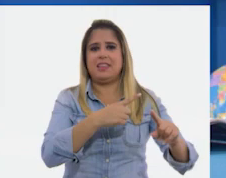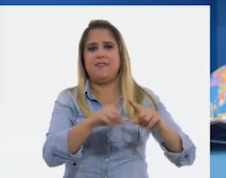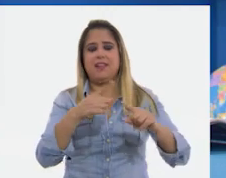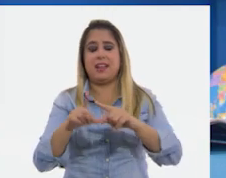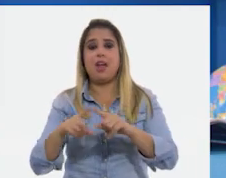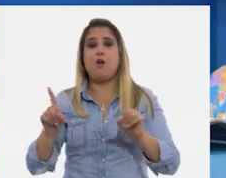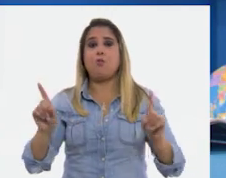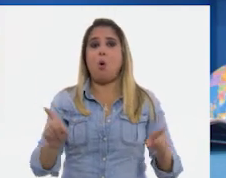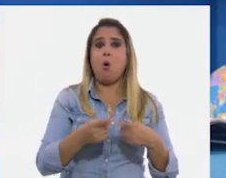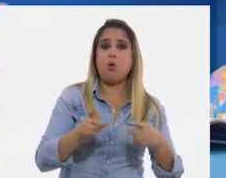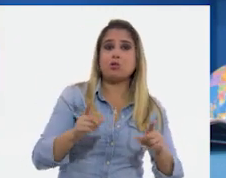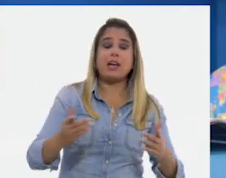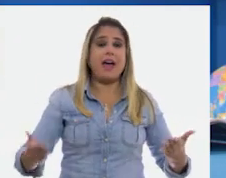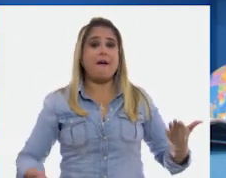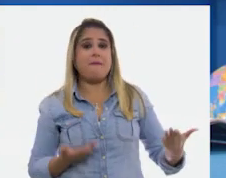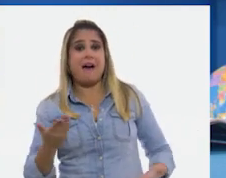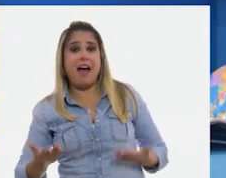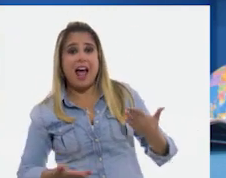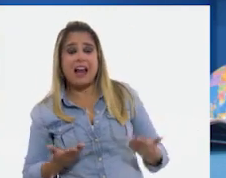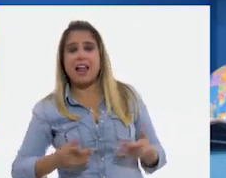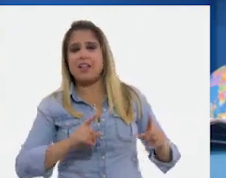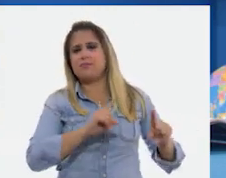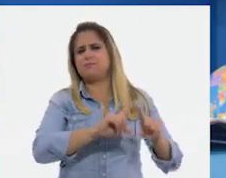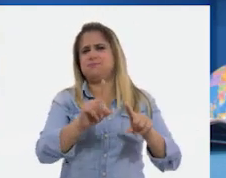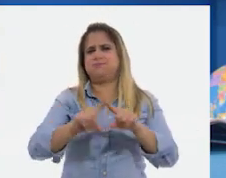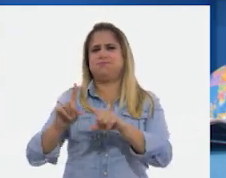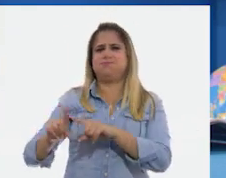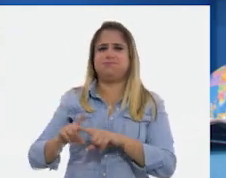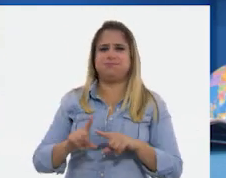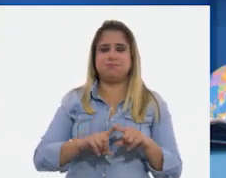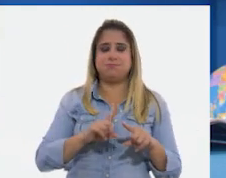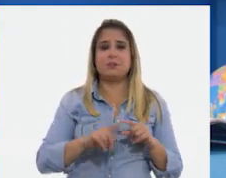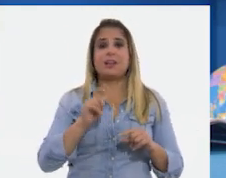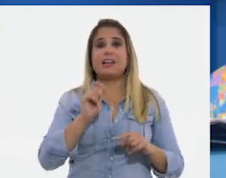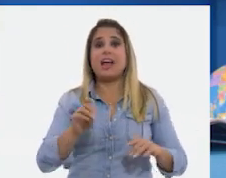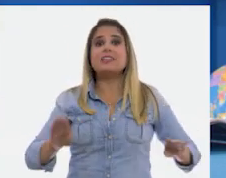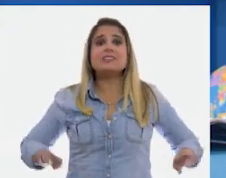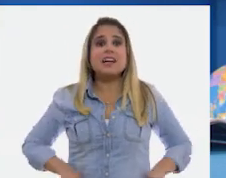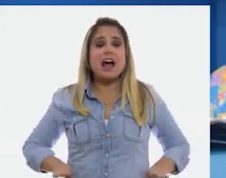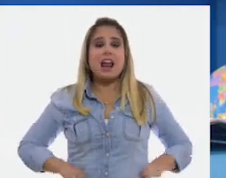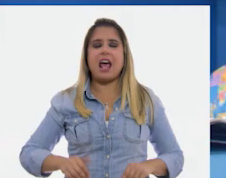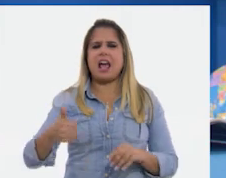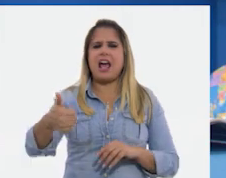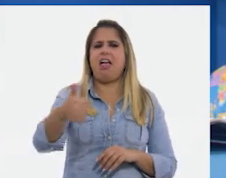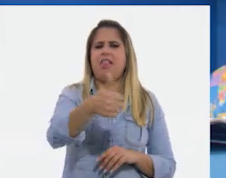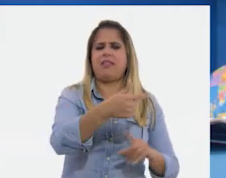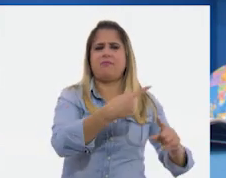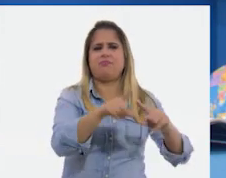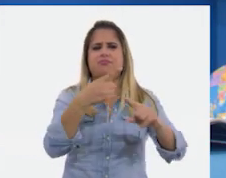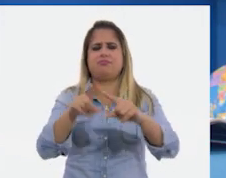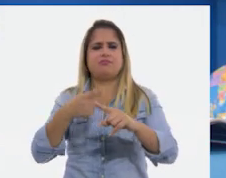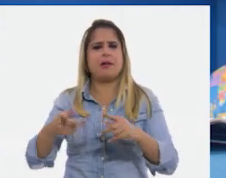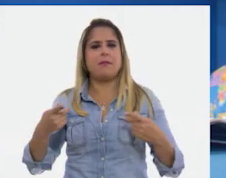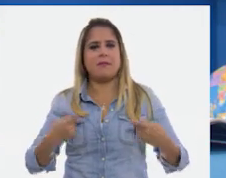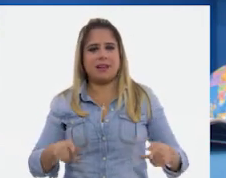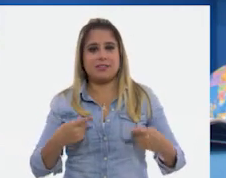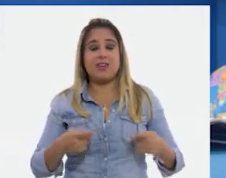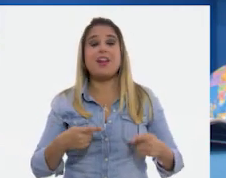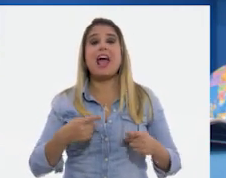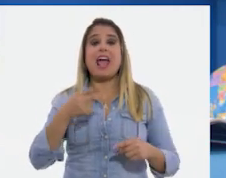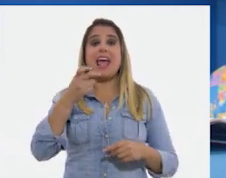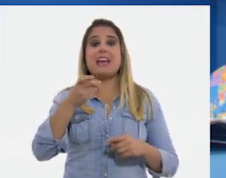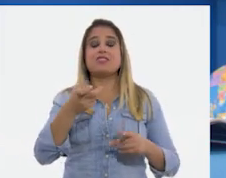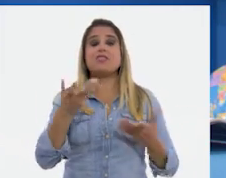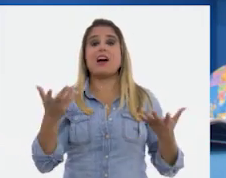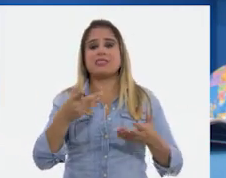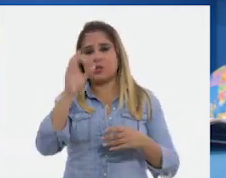o baile, entre muchas otras cosas más que nos caracterizan. Estas son algunas de las singularidades con las que